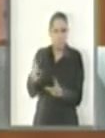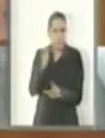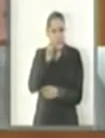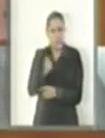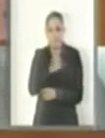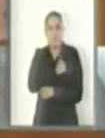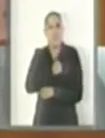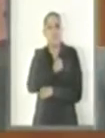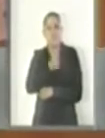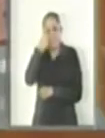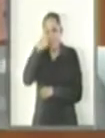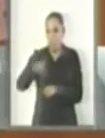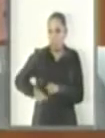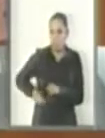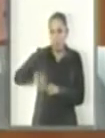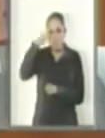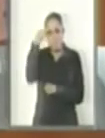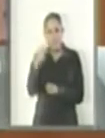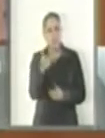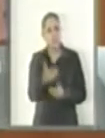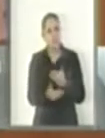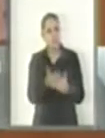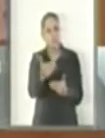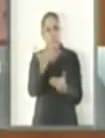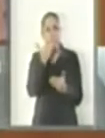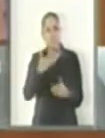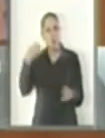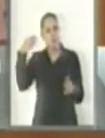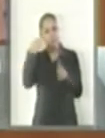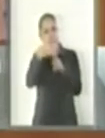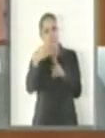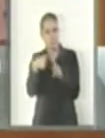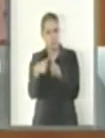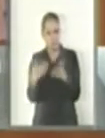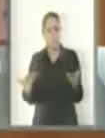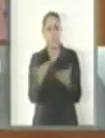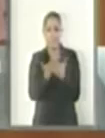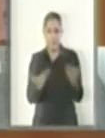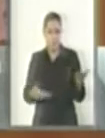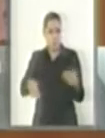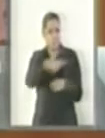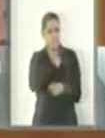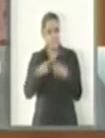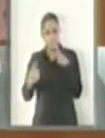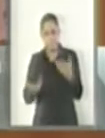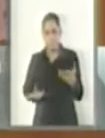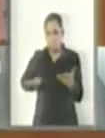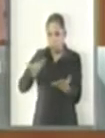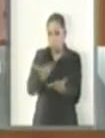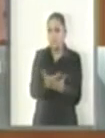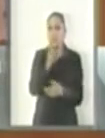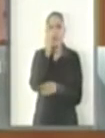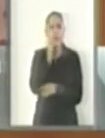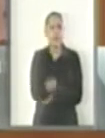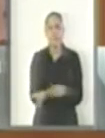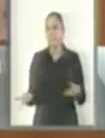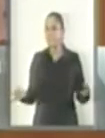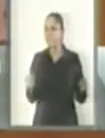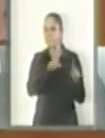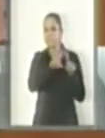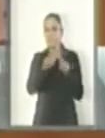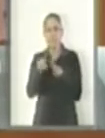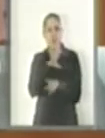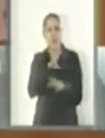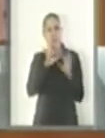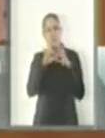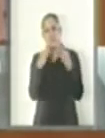mexicano. Por eso, el punto de acuerdo que hoy presentamos, podríamos decir, es una de tantas muestras de descomposición política que